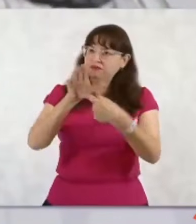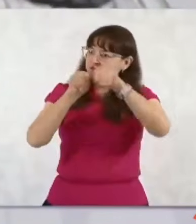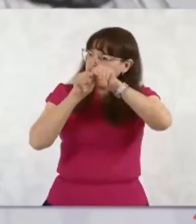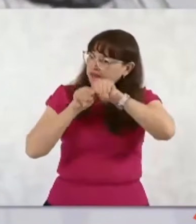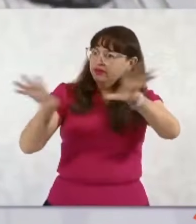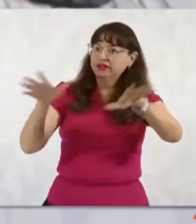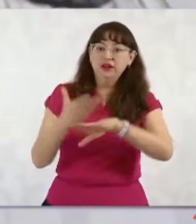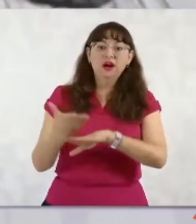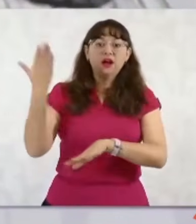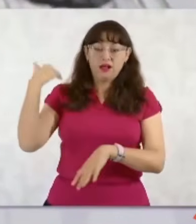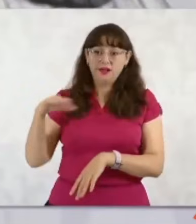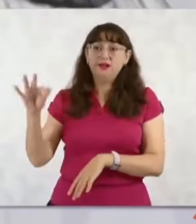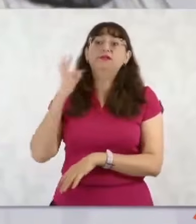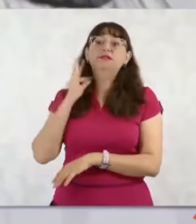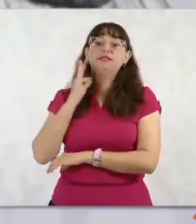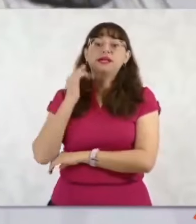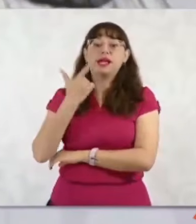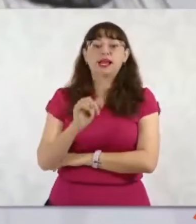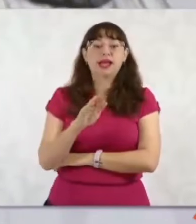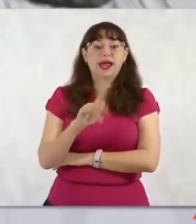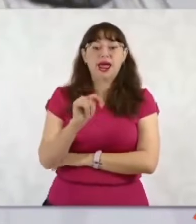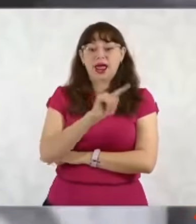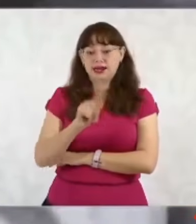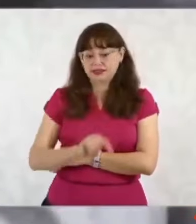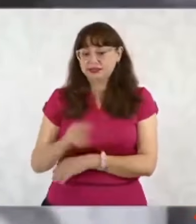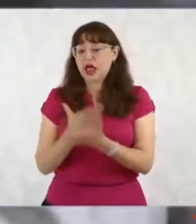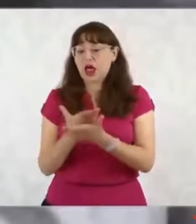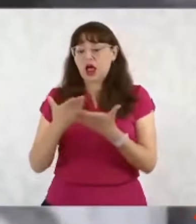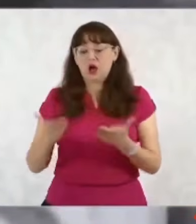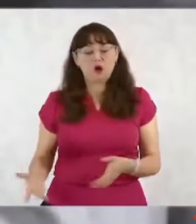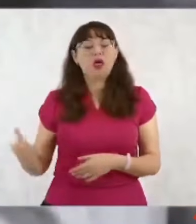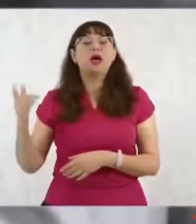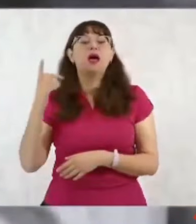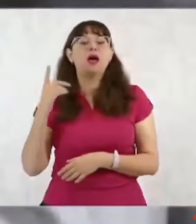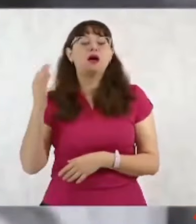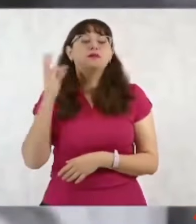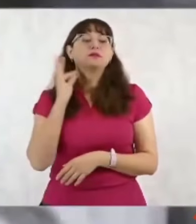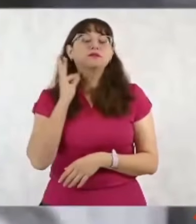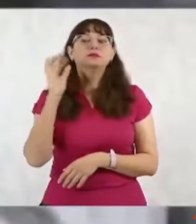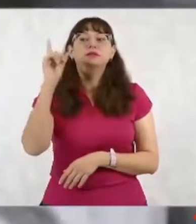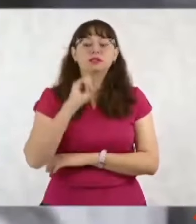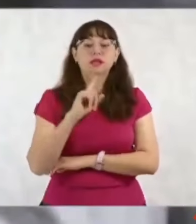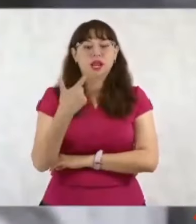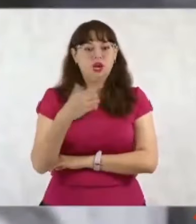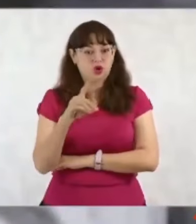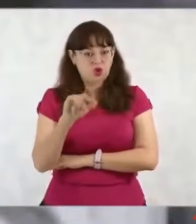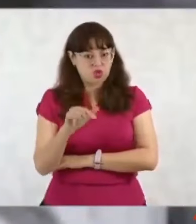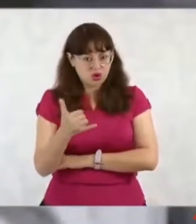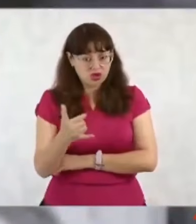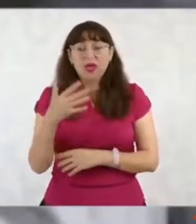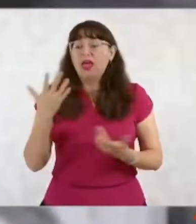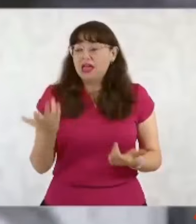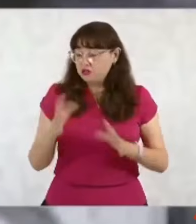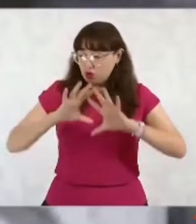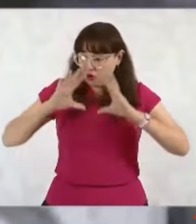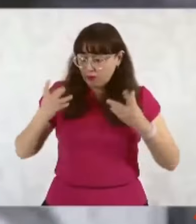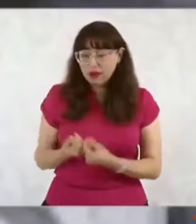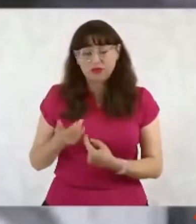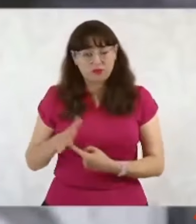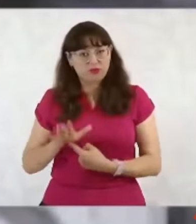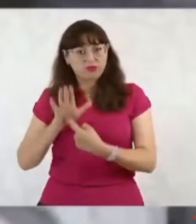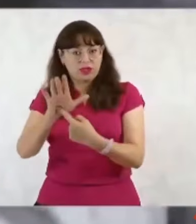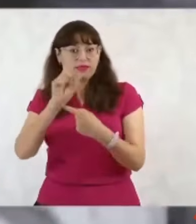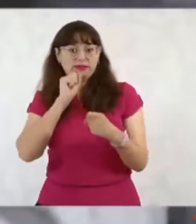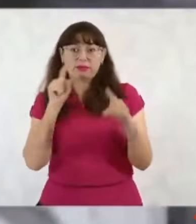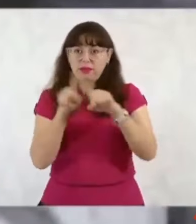Godoy. Y lo que se hace en las aduanas y todo el trabajo que se está haciendo para evitar que haya